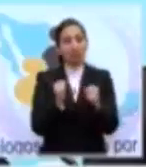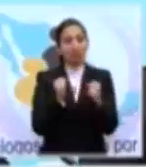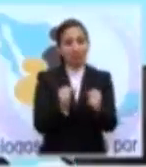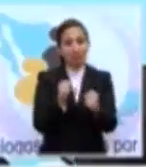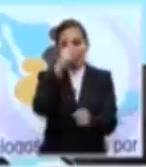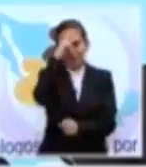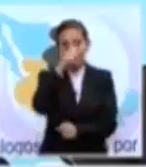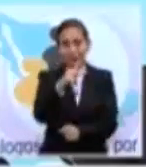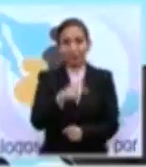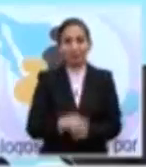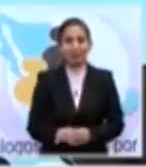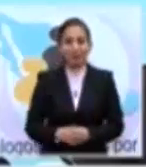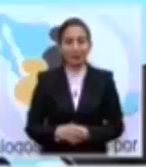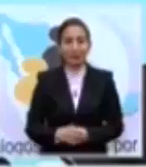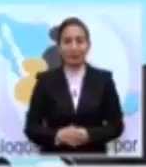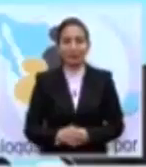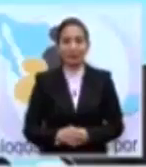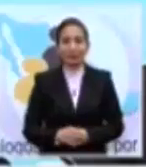país.